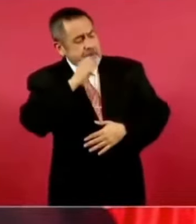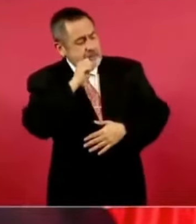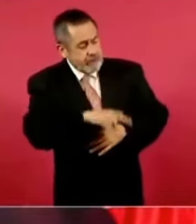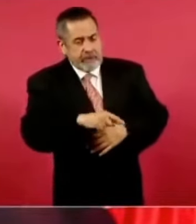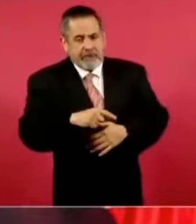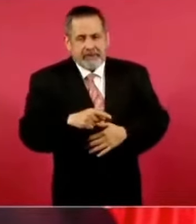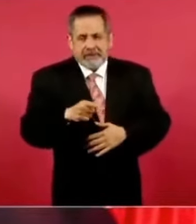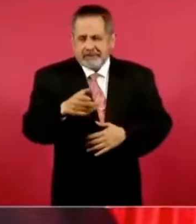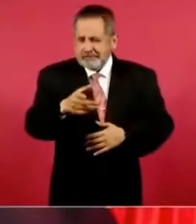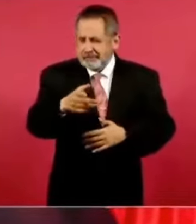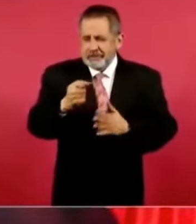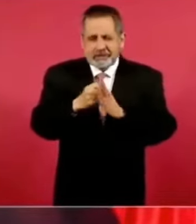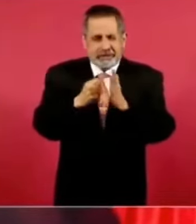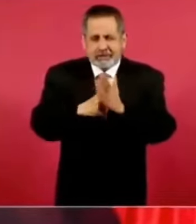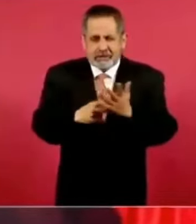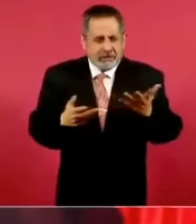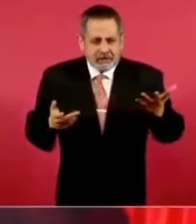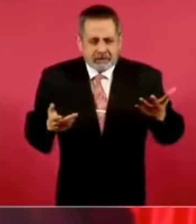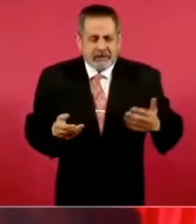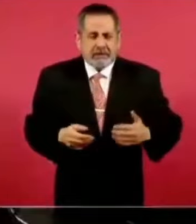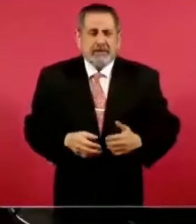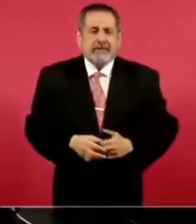¿cómo se llama? El testamento.